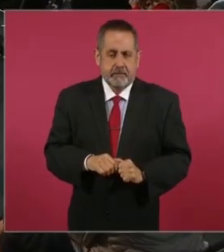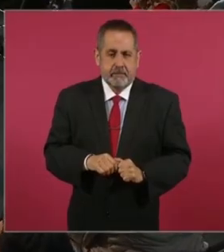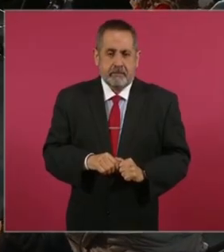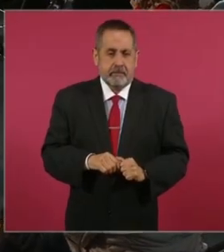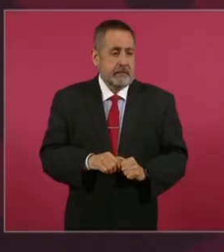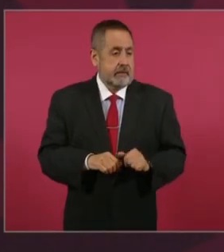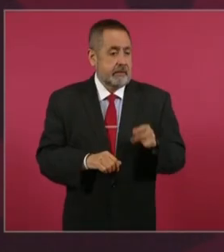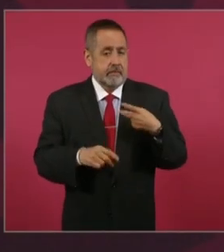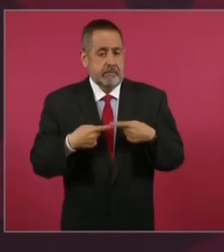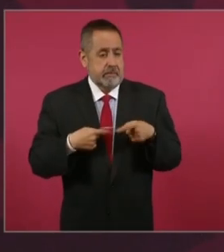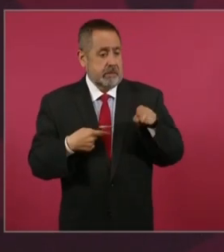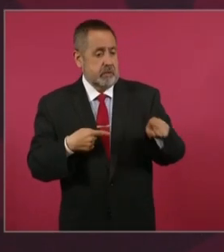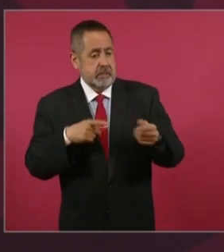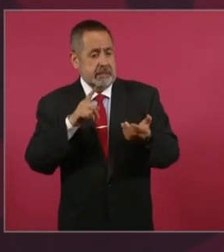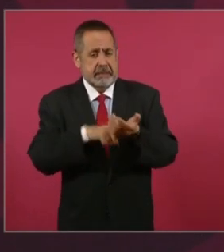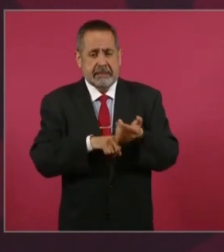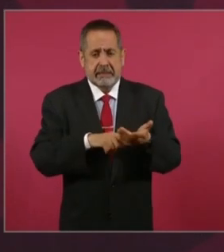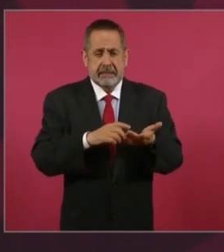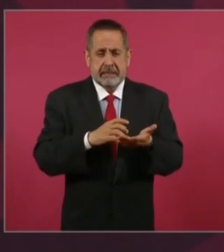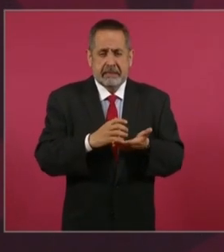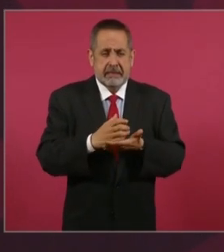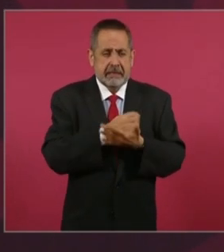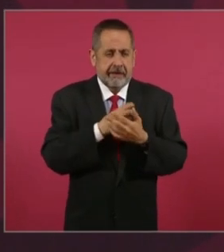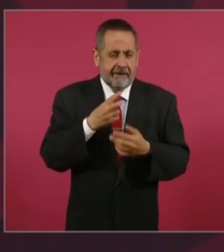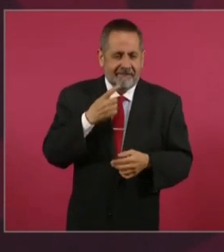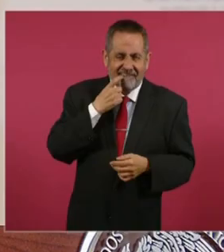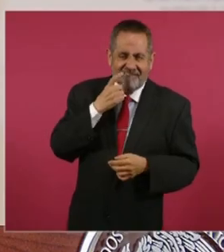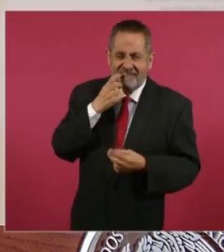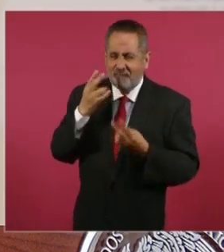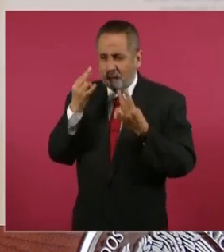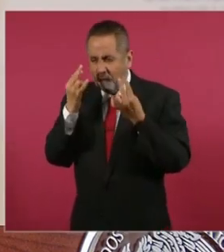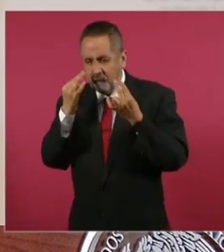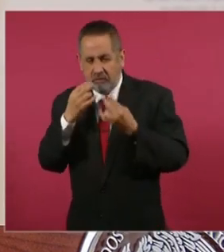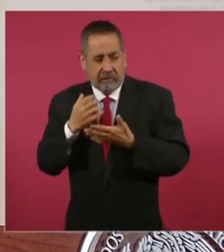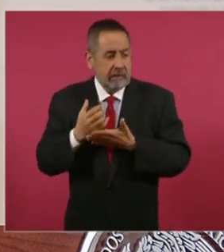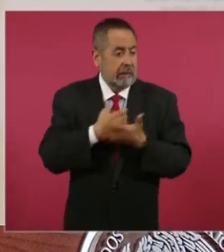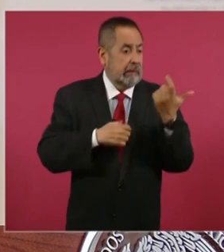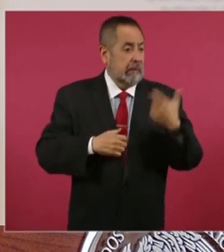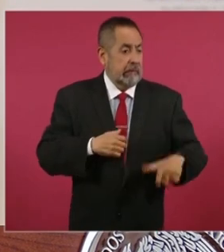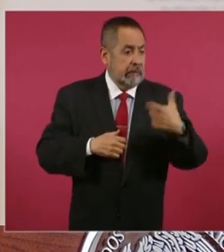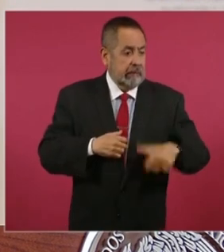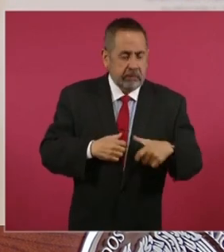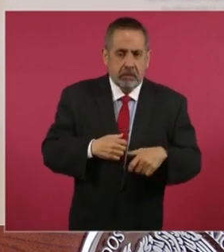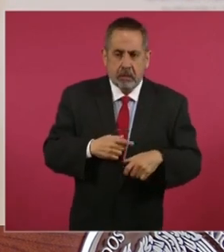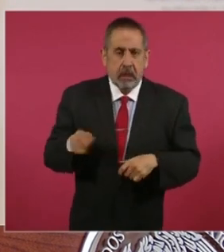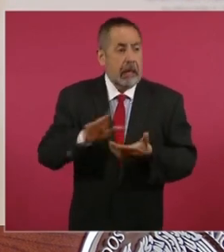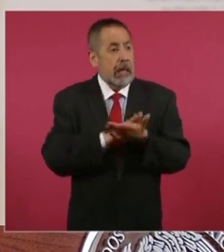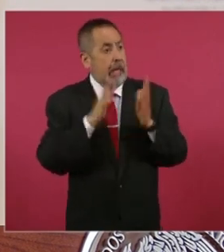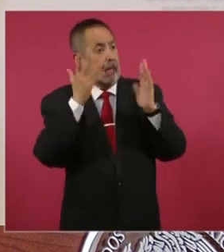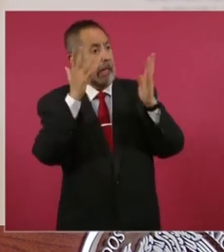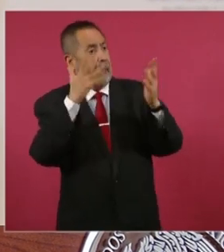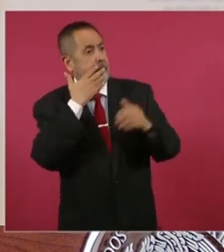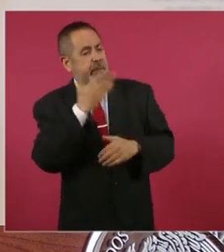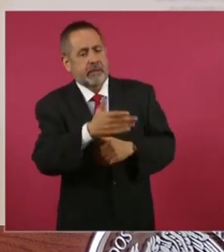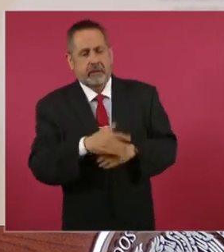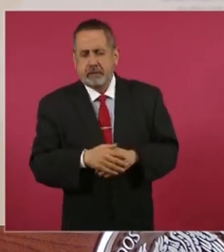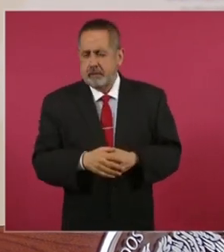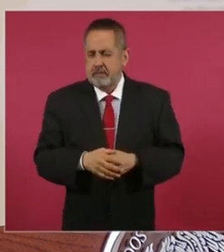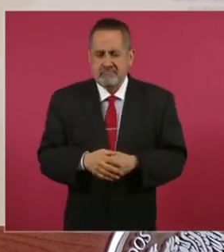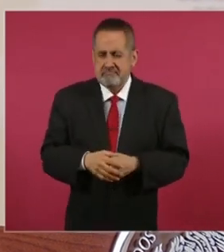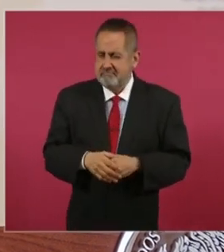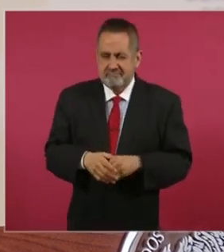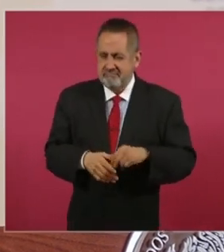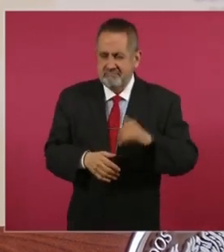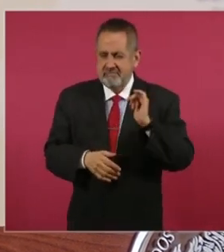viva vivillo de la noche a la mañana se convirtió en un